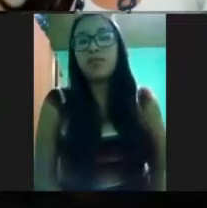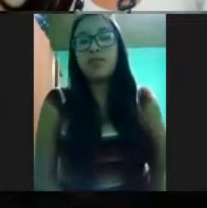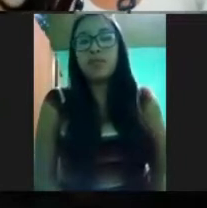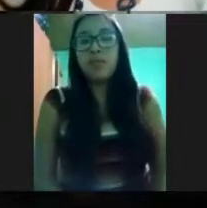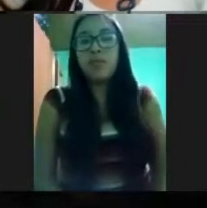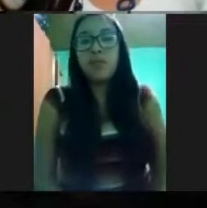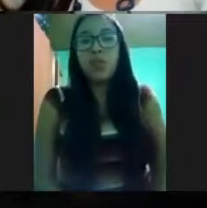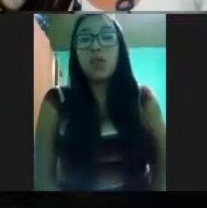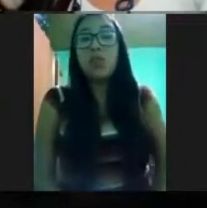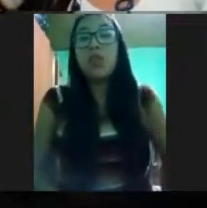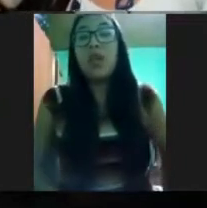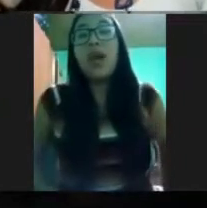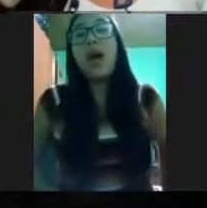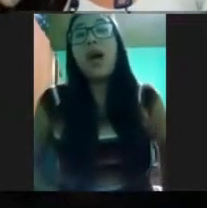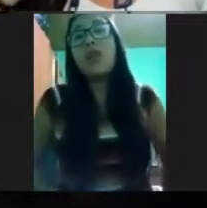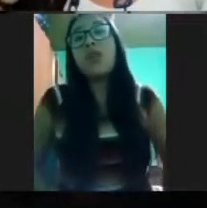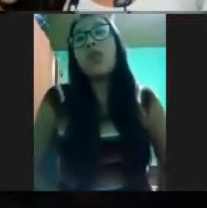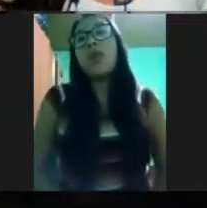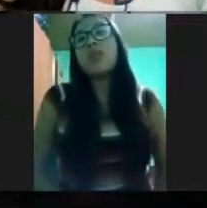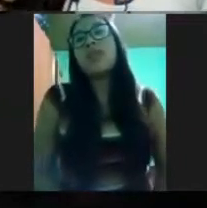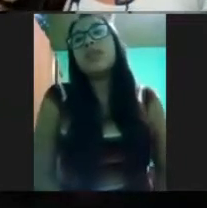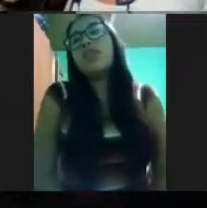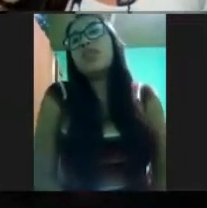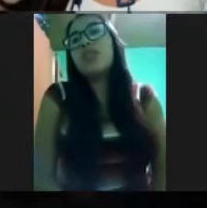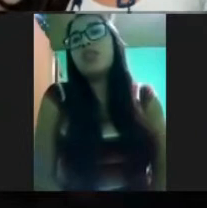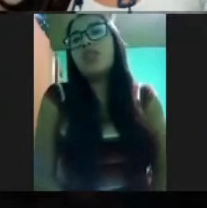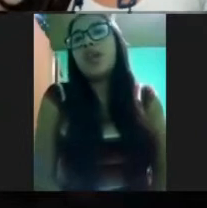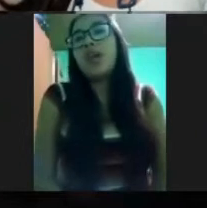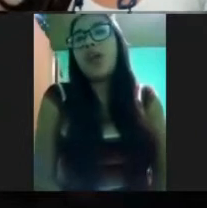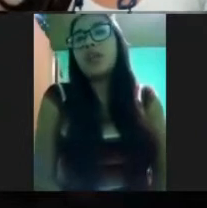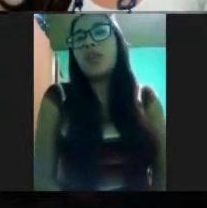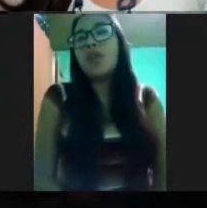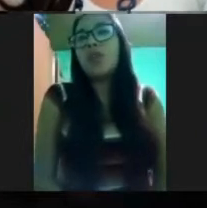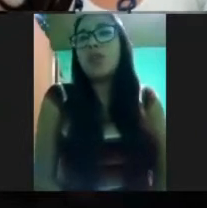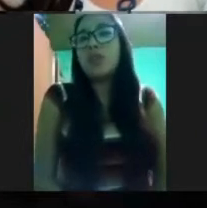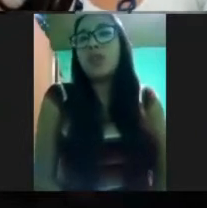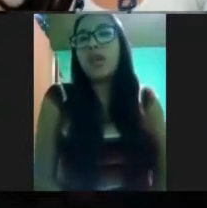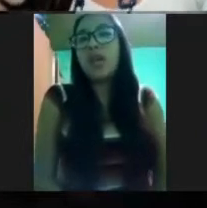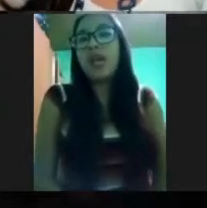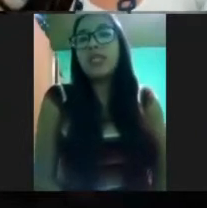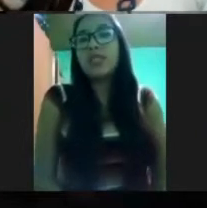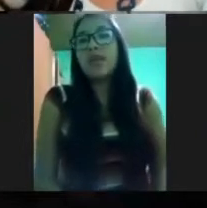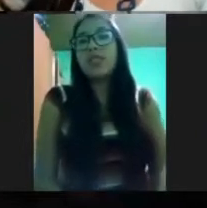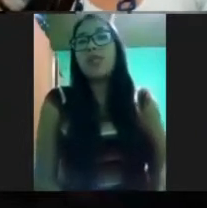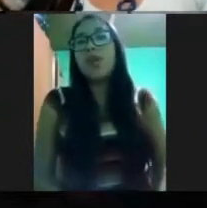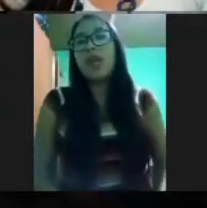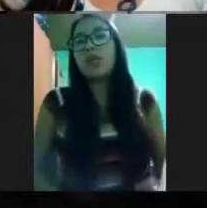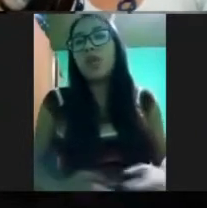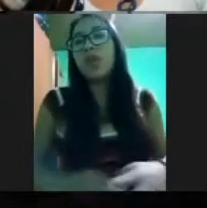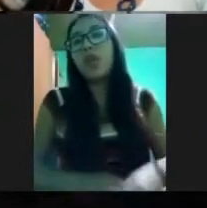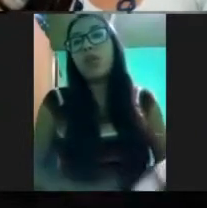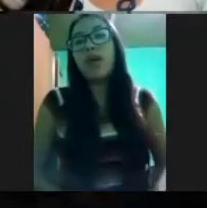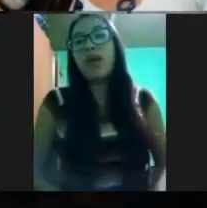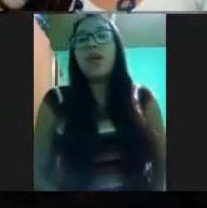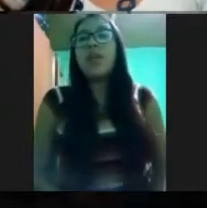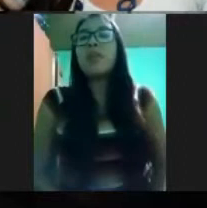¿verdad? Así es. Inclusive han habido capacitaciones incluso a las comadronas porque ya el sistema de salud ya las toma